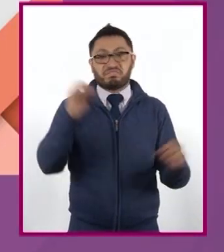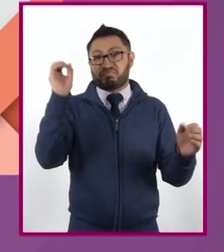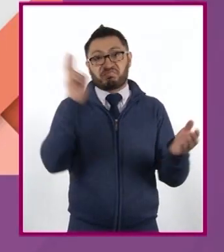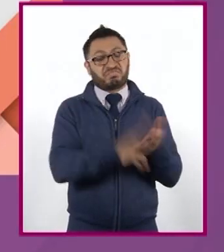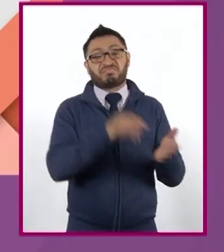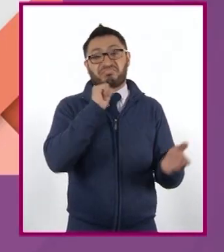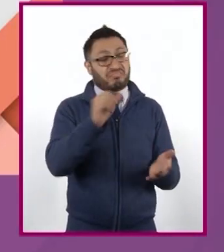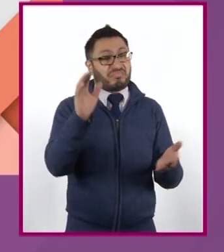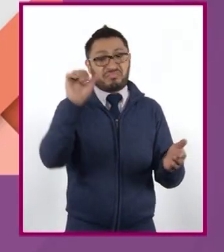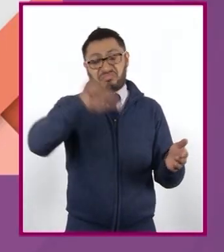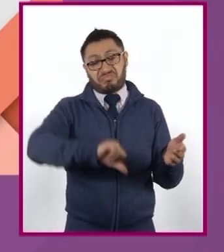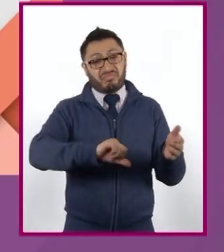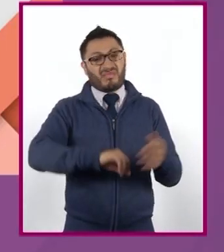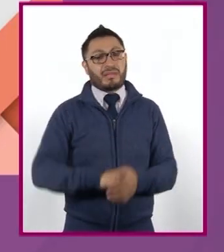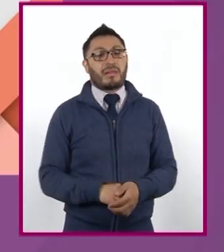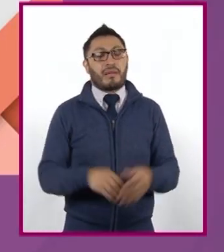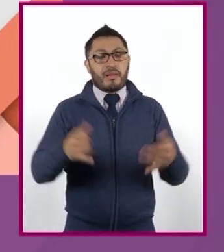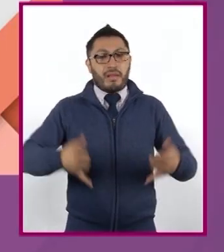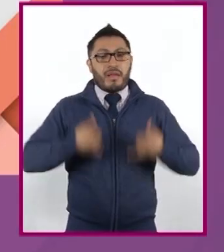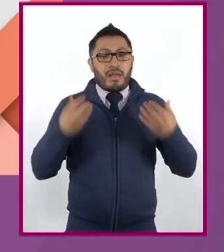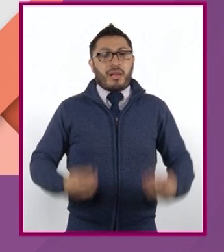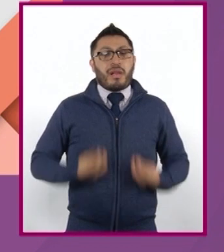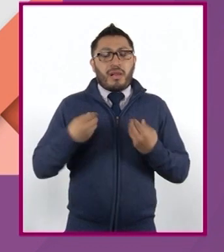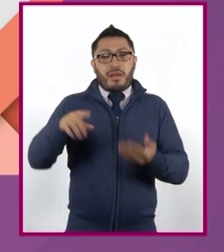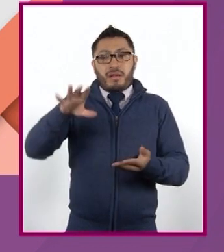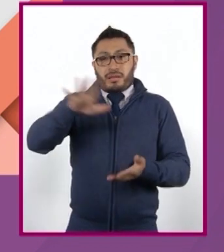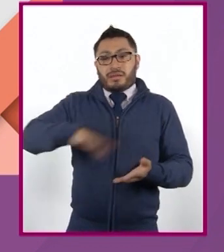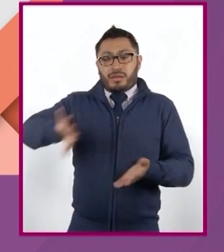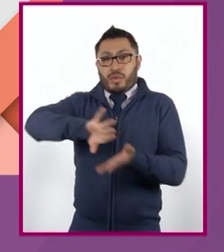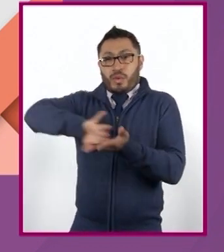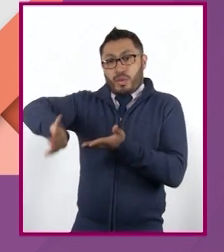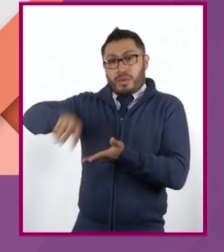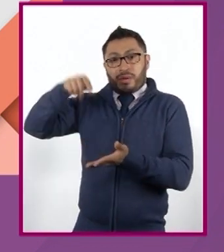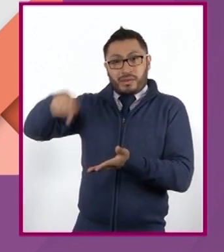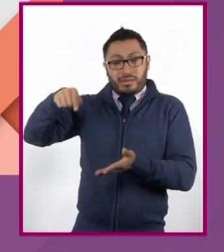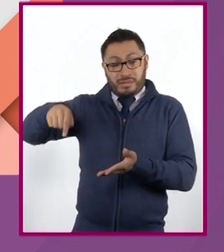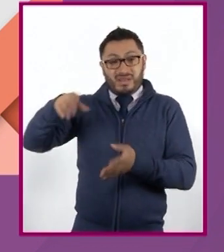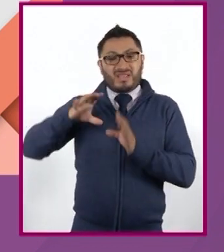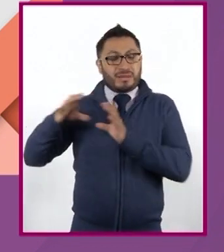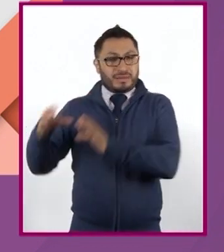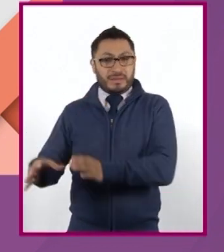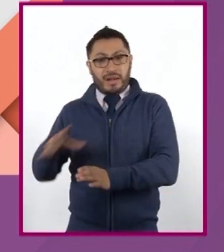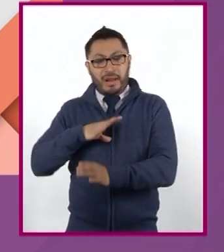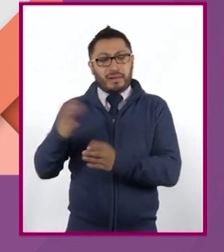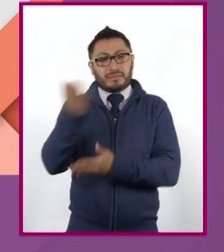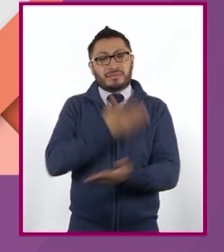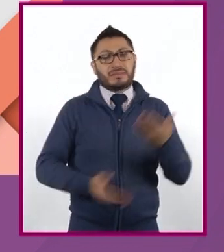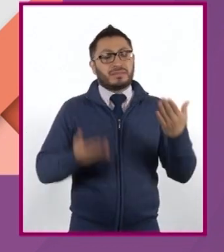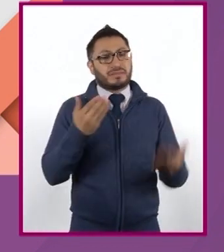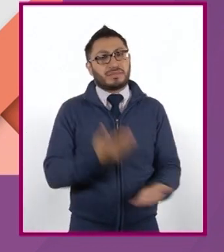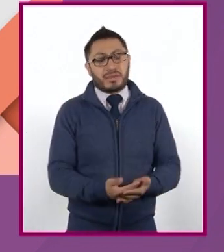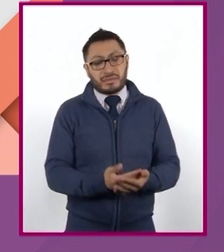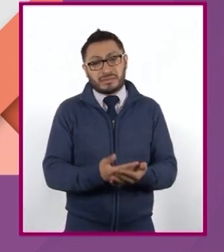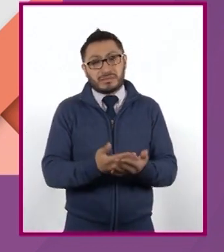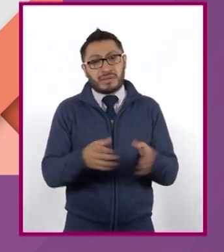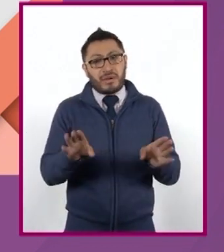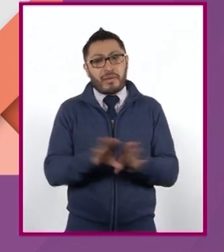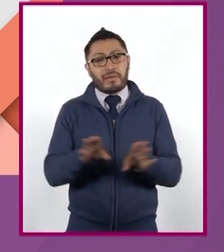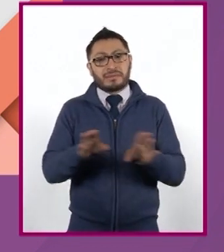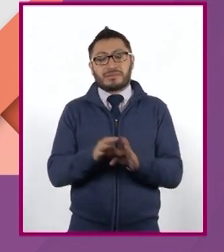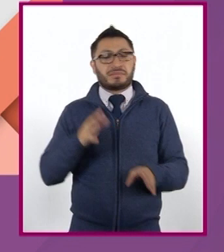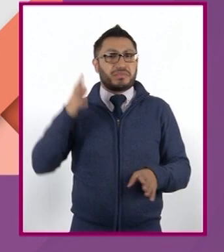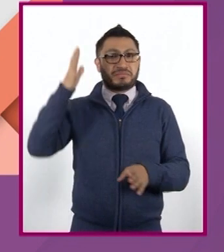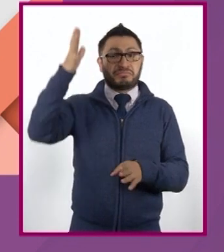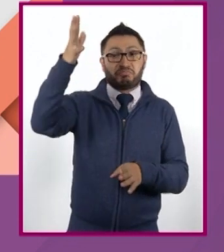Los jóvenes que viven en la zona de exclusión, en primer lugar, comparten la ausencia de cualquier noción de